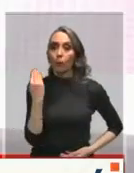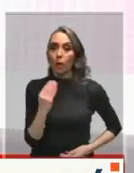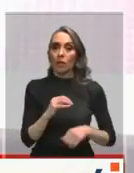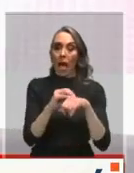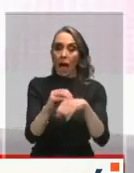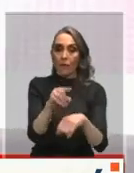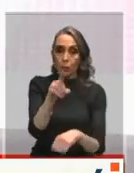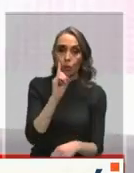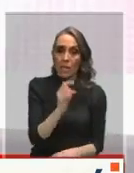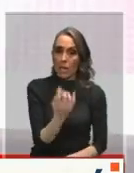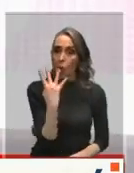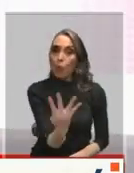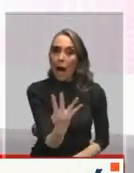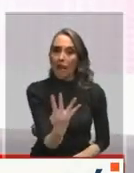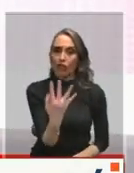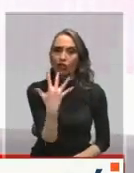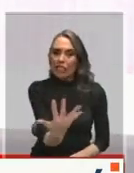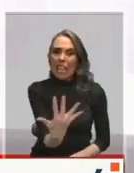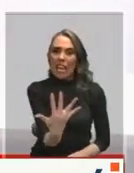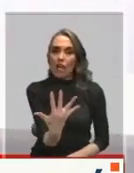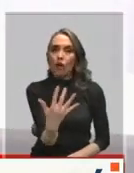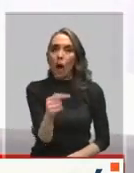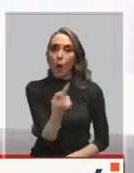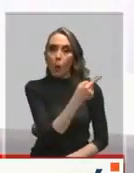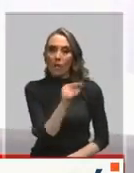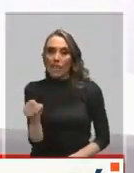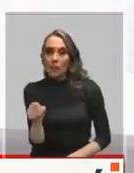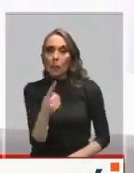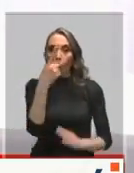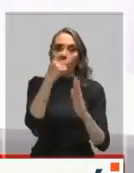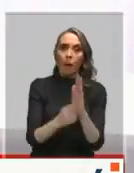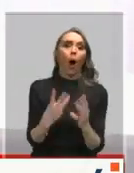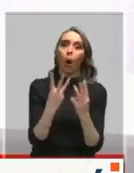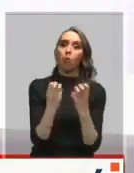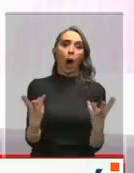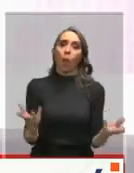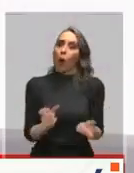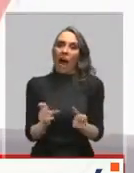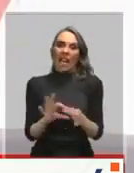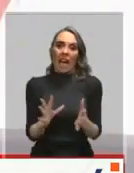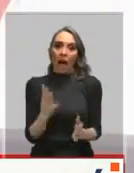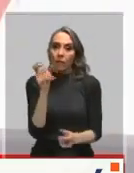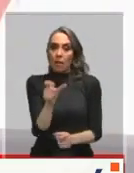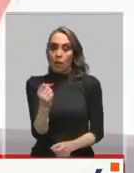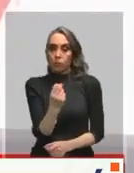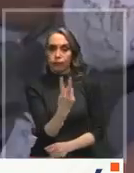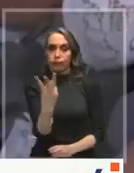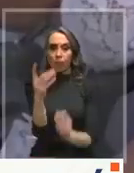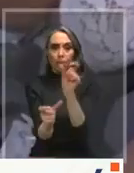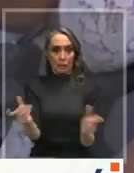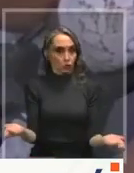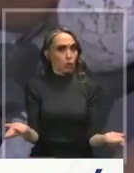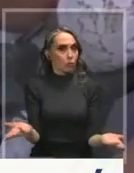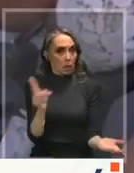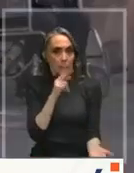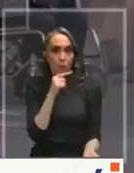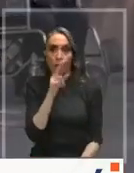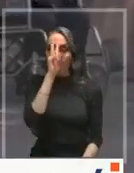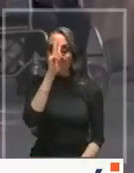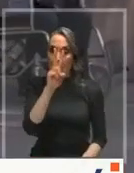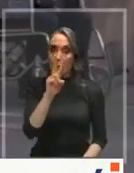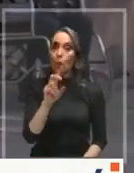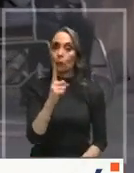ya tienes 4, ya tienes 5, estás en una semana, estás en un mes, ¡wow! Algo grave está pasando. ¡Sin duda! A la fecha, Perú ha